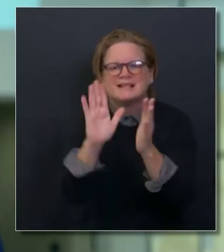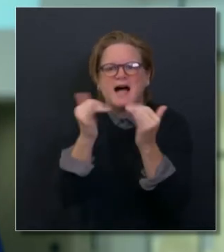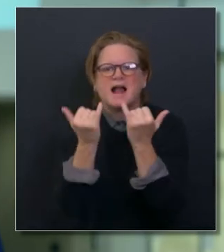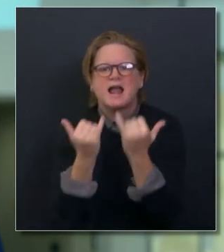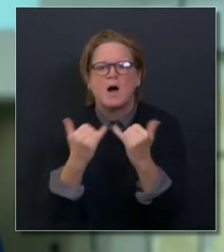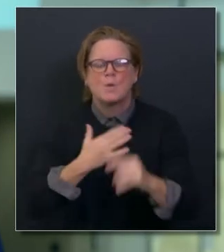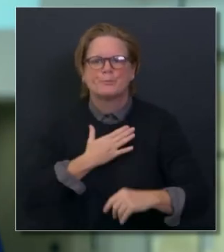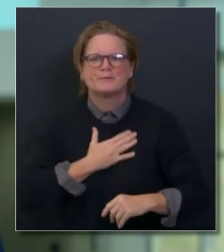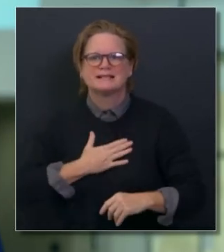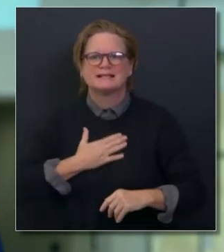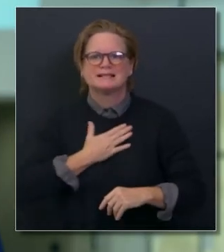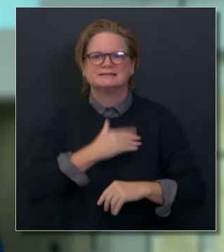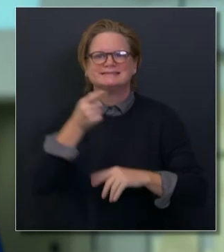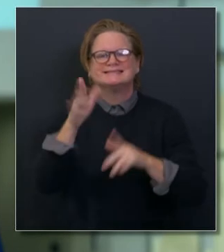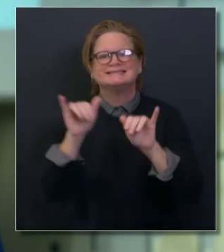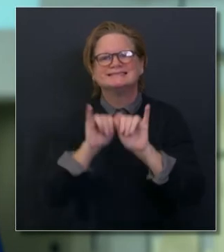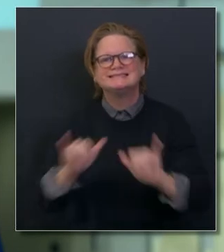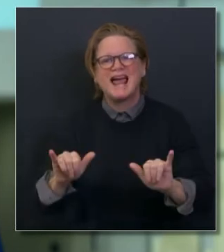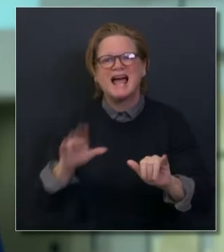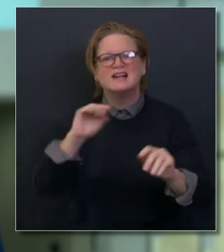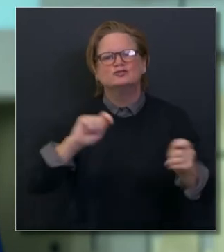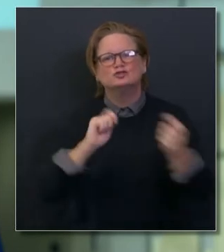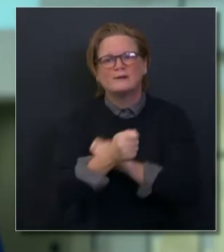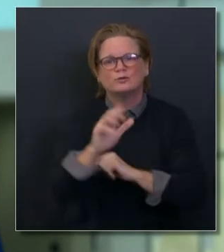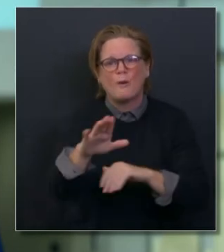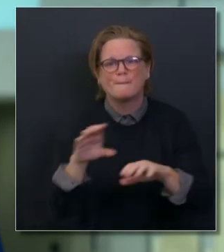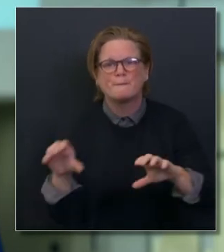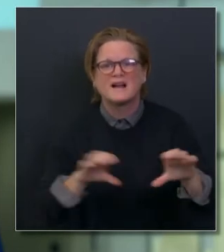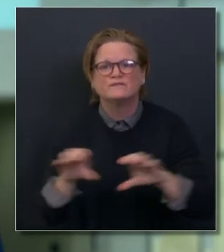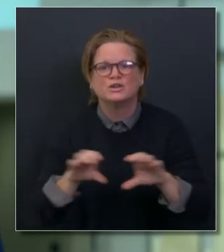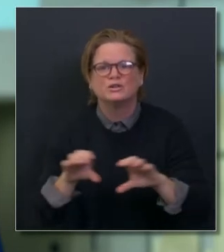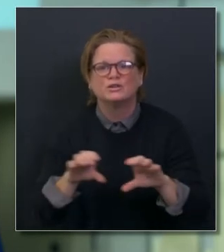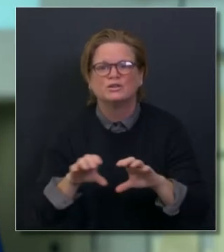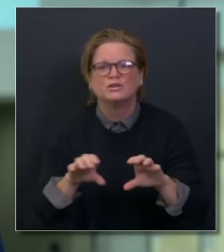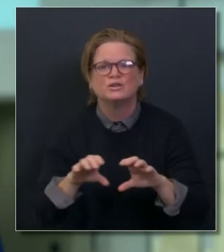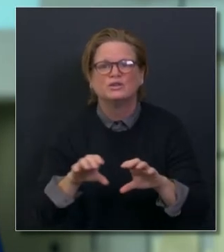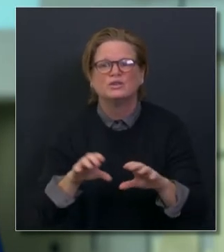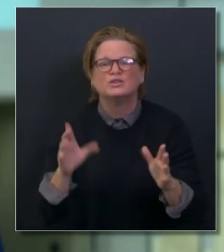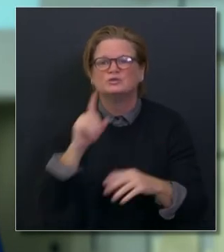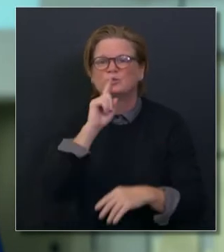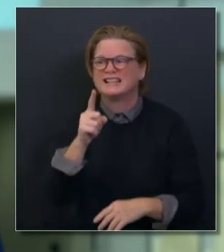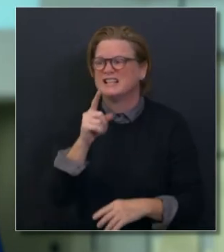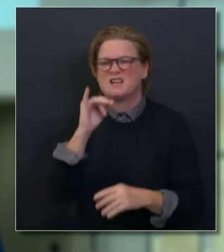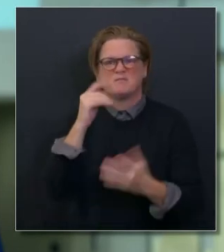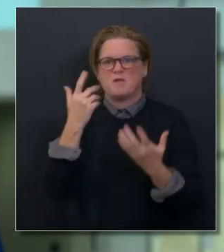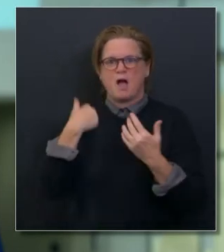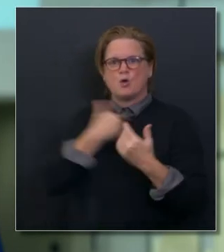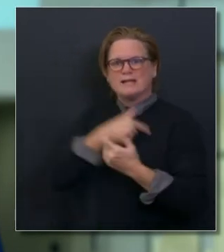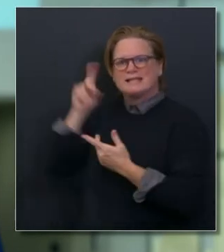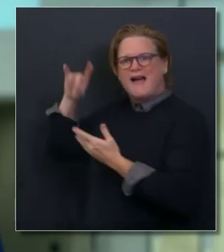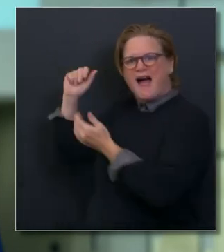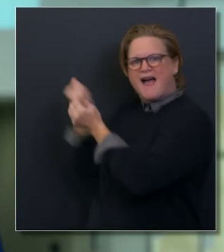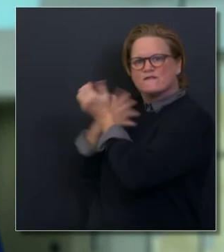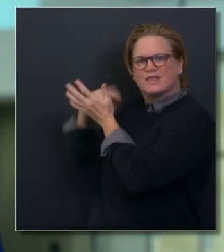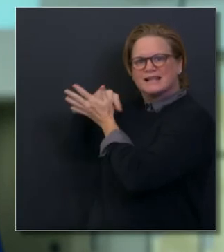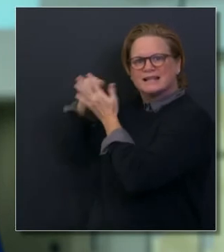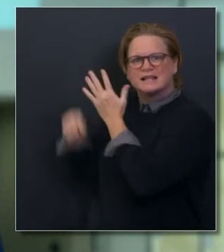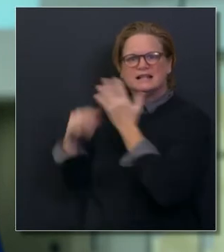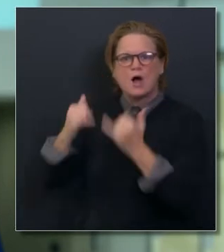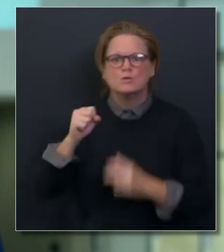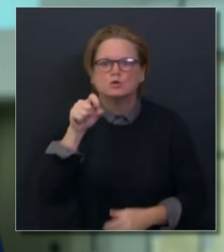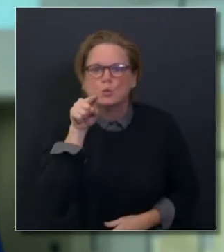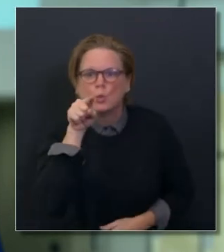mismo momento de hacer lo más posible con nuestro propio comportamiento y contribuir lo que puede ser